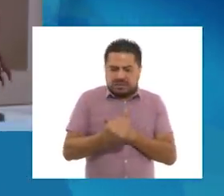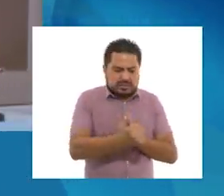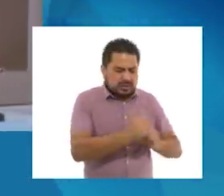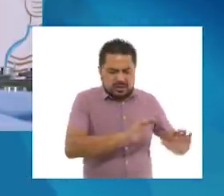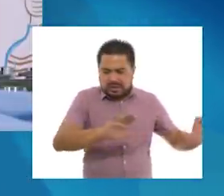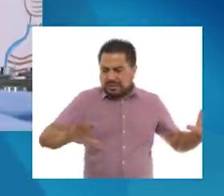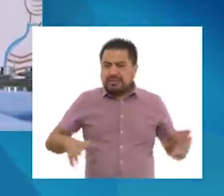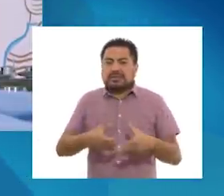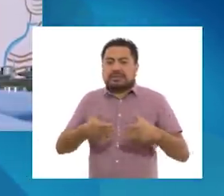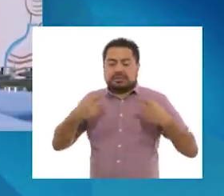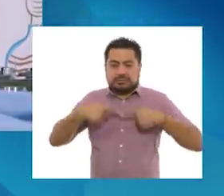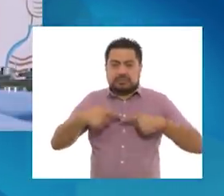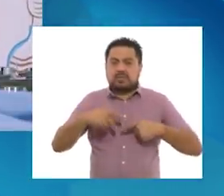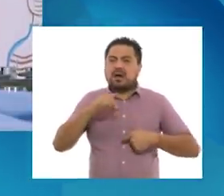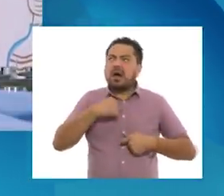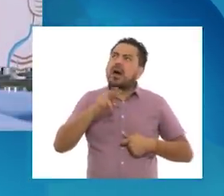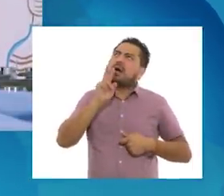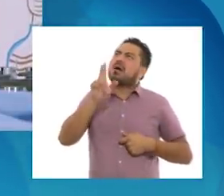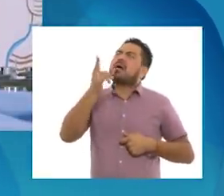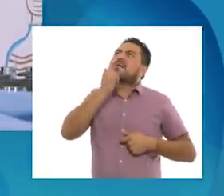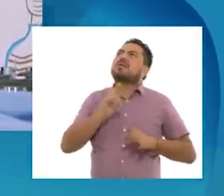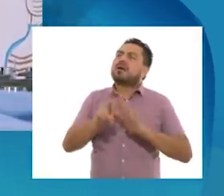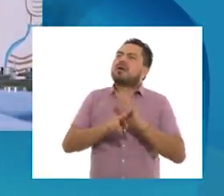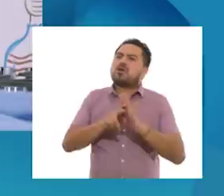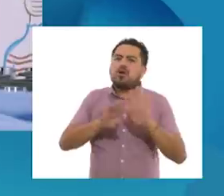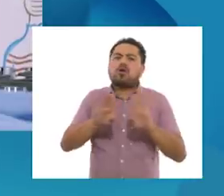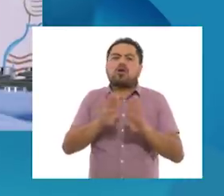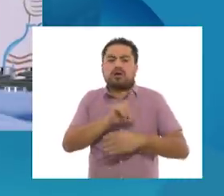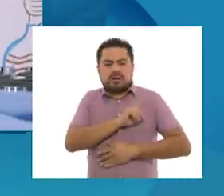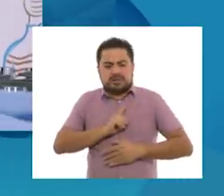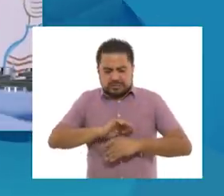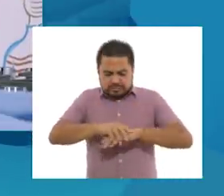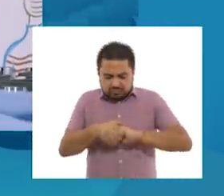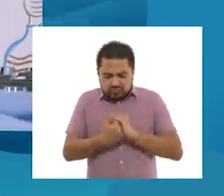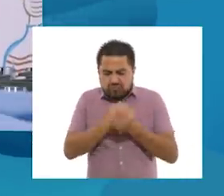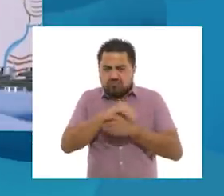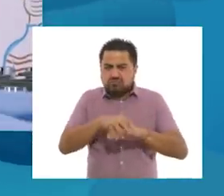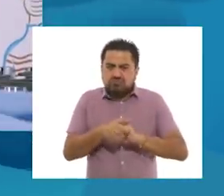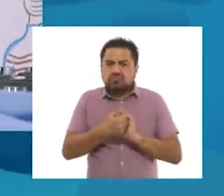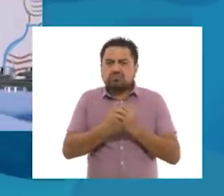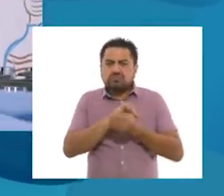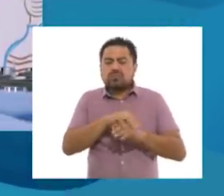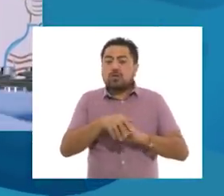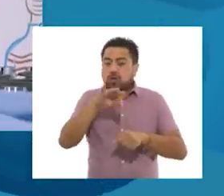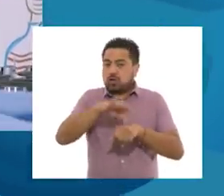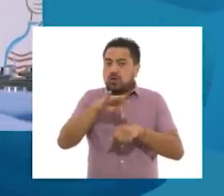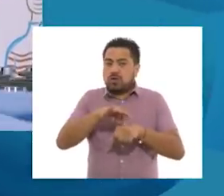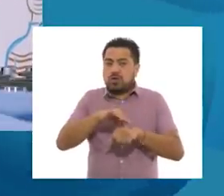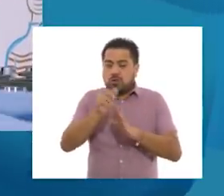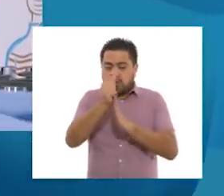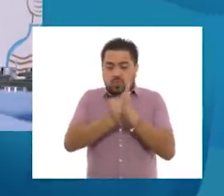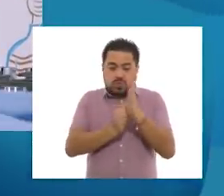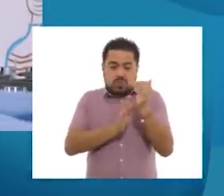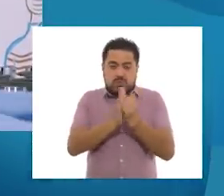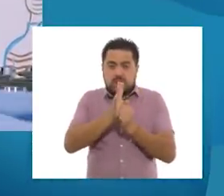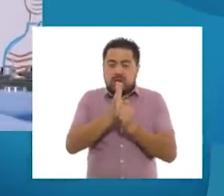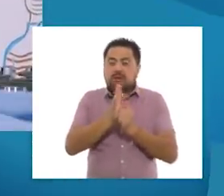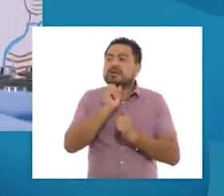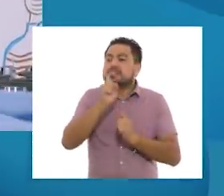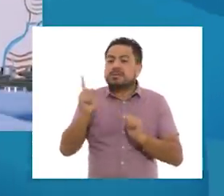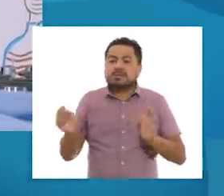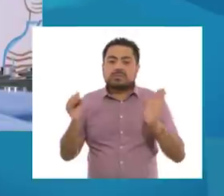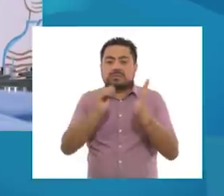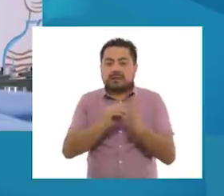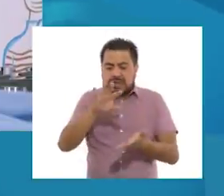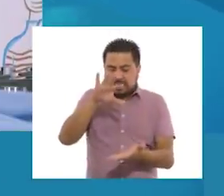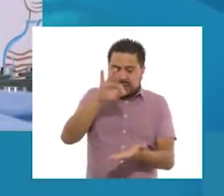con los demás. Yo vi un video acerca de cómo se tenían que lavar las manos. Una doctora se puso unos guantes y se puso una